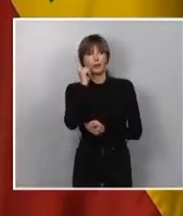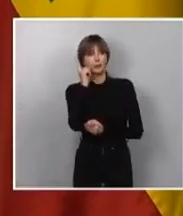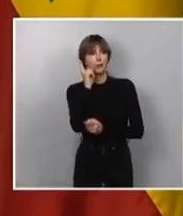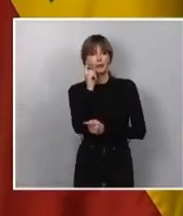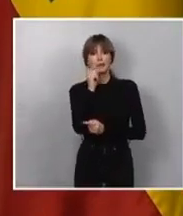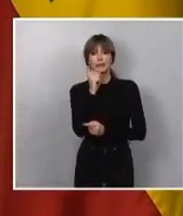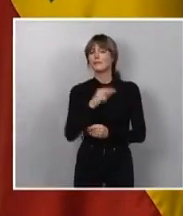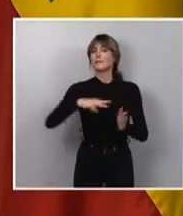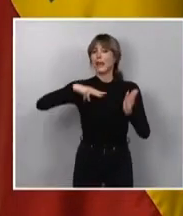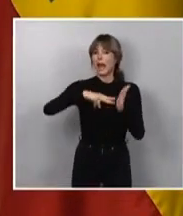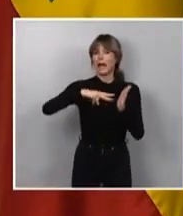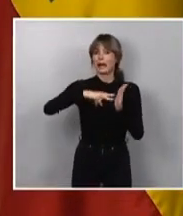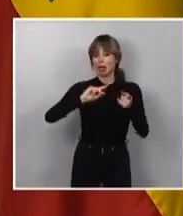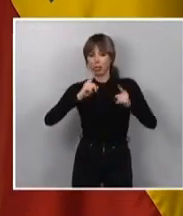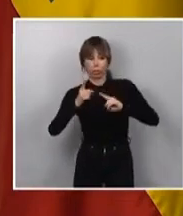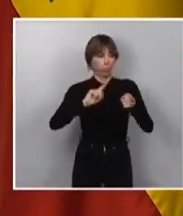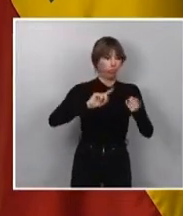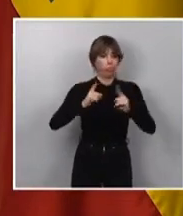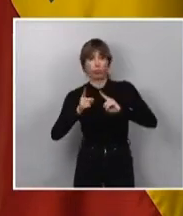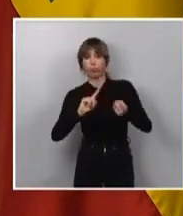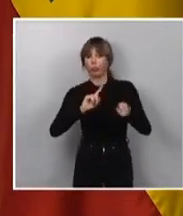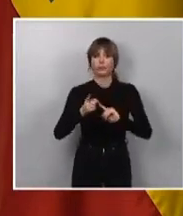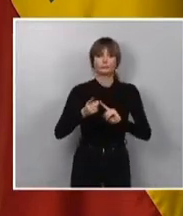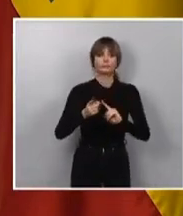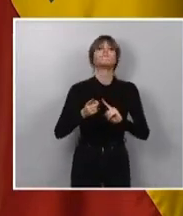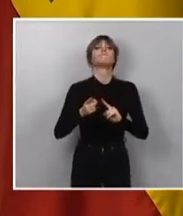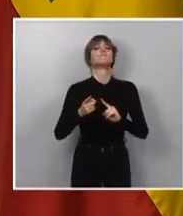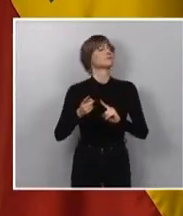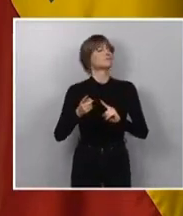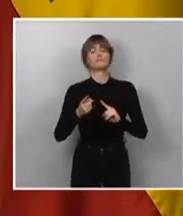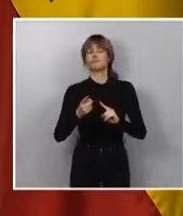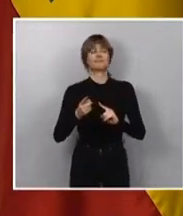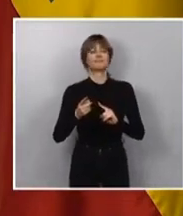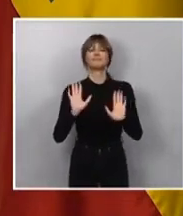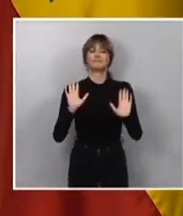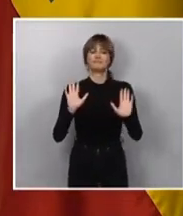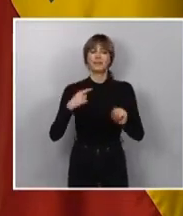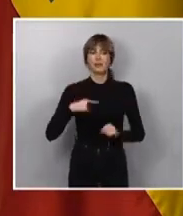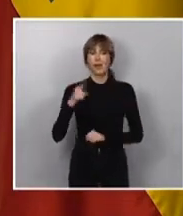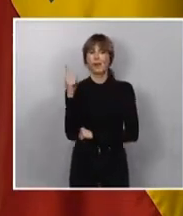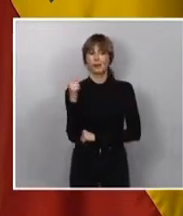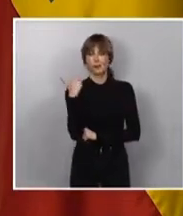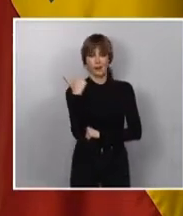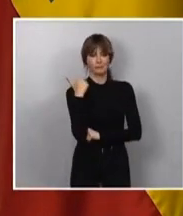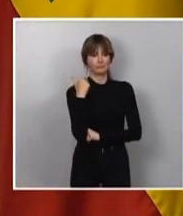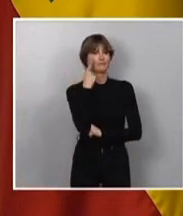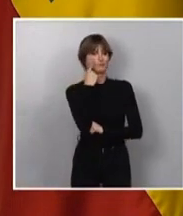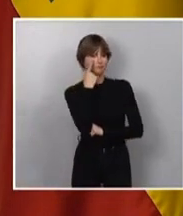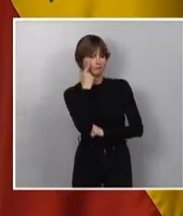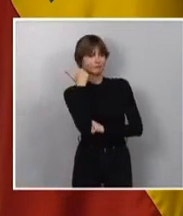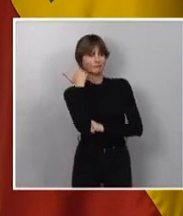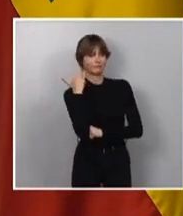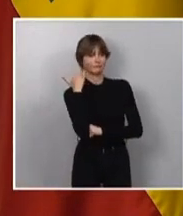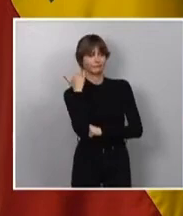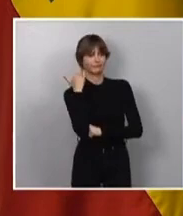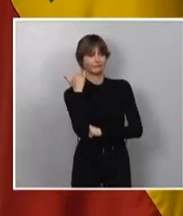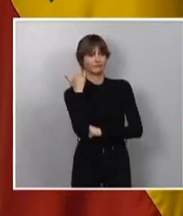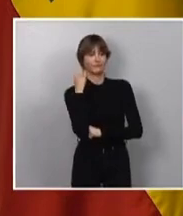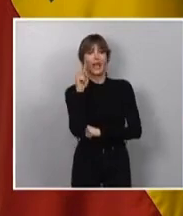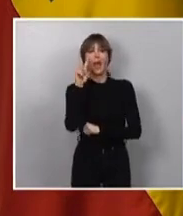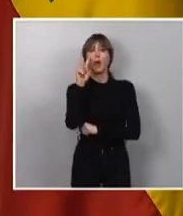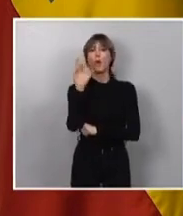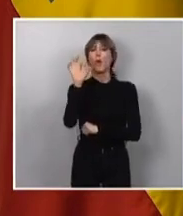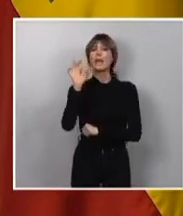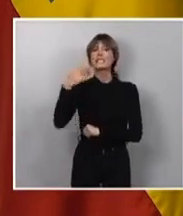una de las causas del desempleo juvenil es alargar la edad de jubilación Por eso tenemos un desempleo juvenil bueno en algunas regiones de España roza